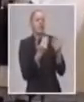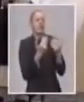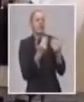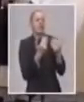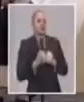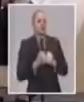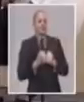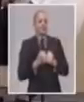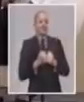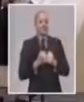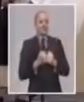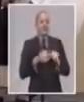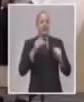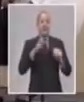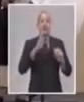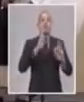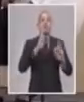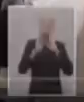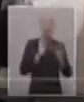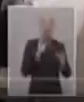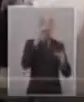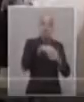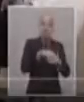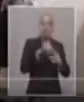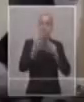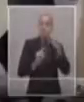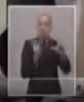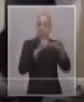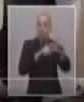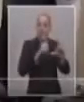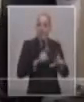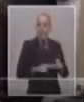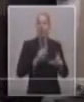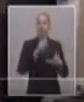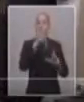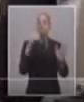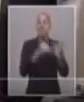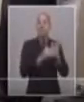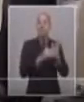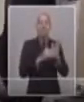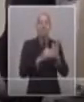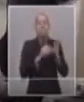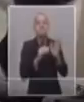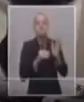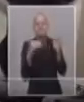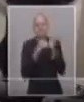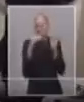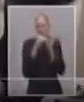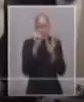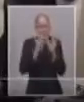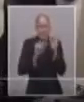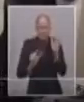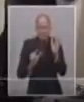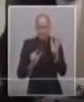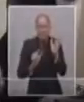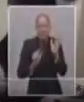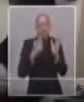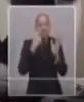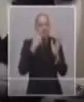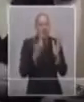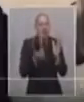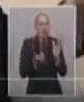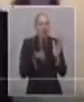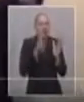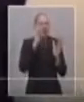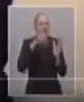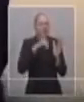grande del mundo, tiene 2.500 millones aproximadamente ya de seguidores, es más que Rusia, China y la India juntos. No solamente país. Que